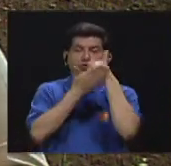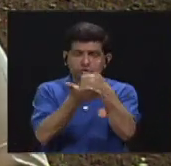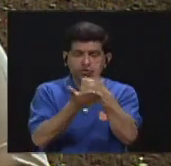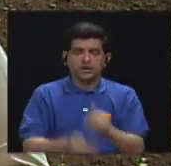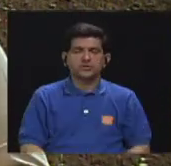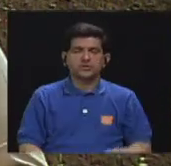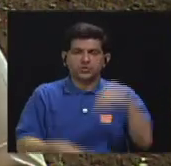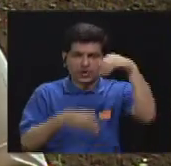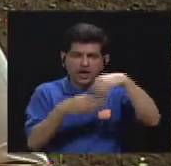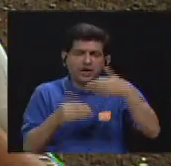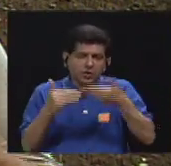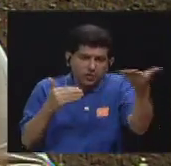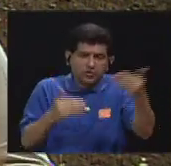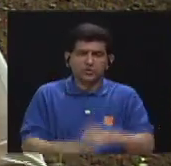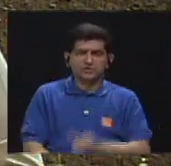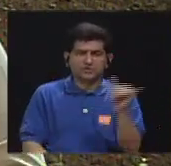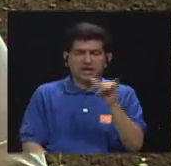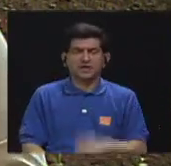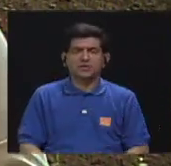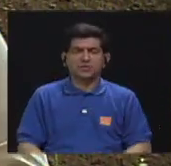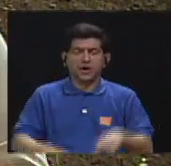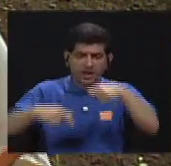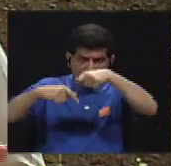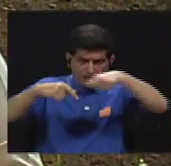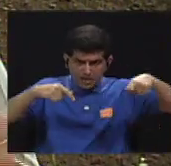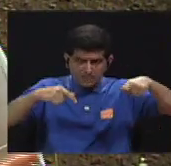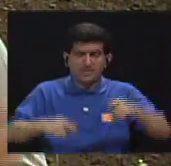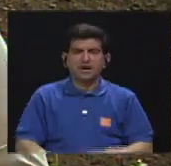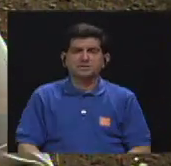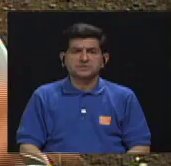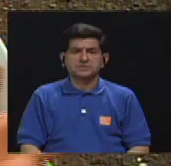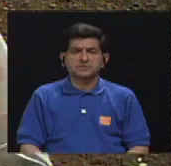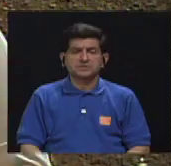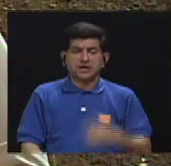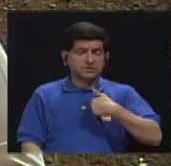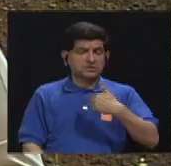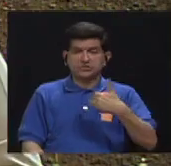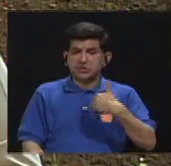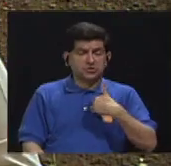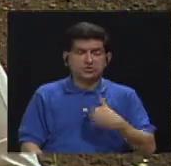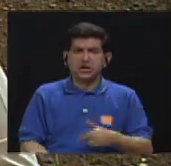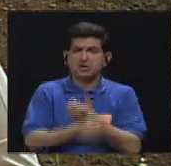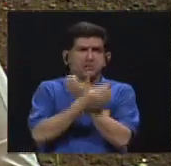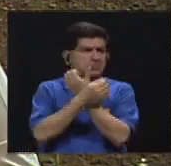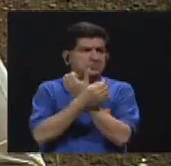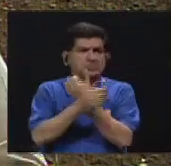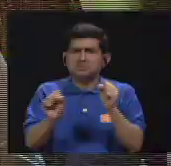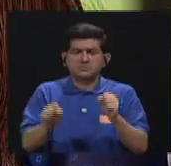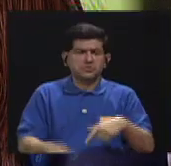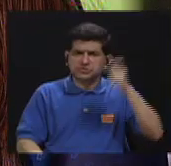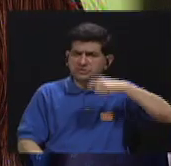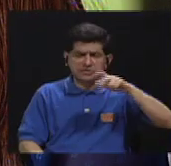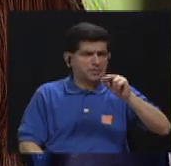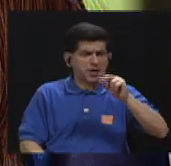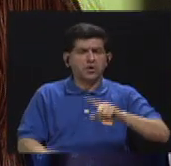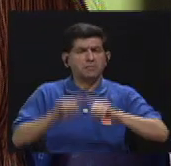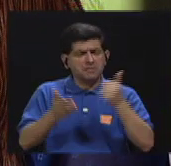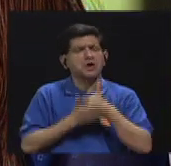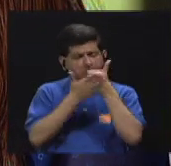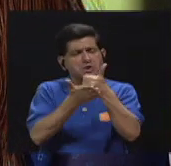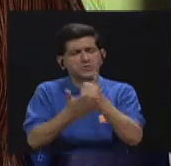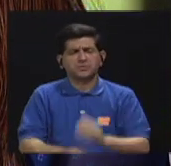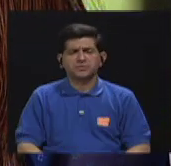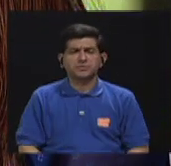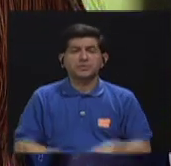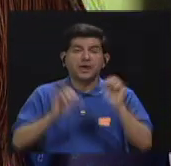a incorporar ciertos elementos. Entonces, igualmente la pasta dental, pero en realidad, si yo no tengo pasta, tampoco es que no me voy a cepillar, pero nos ayuda un poco.